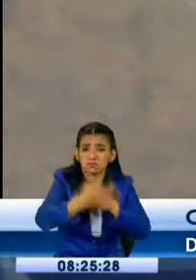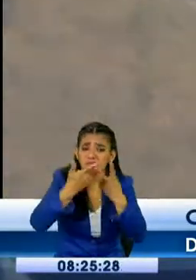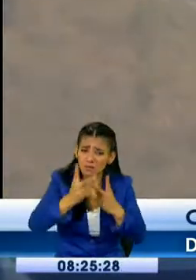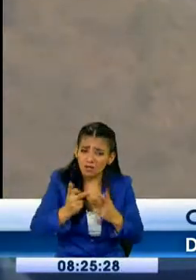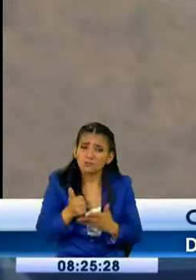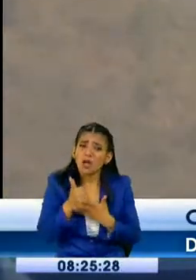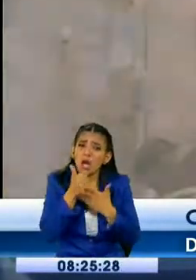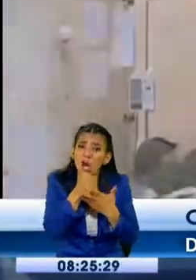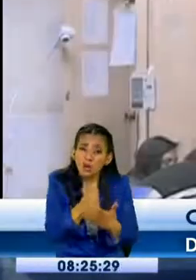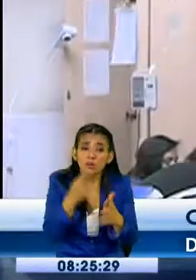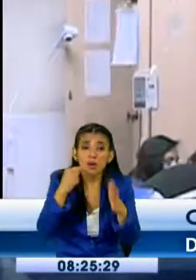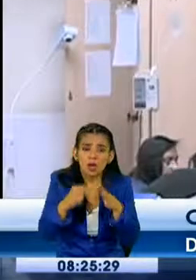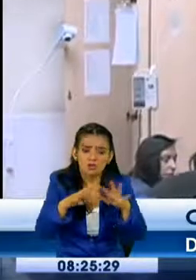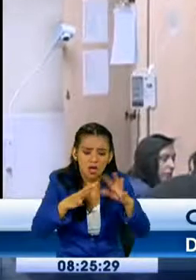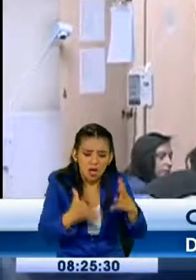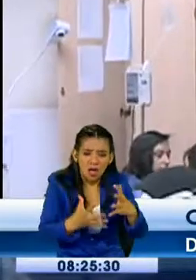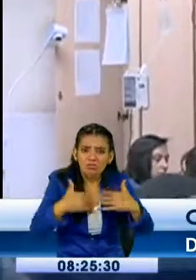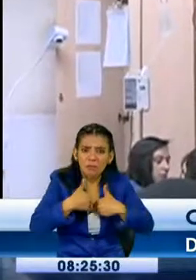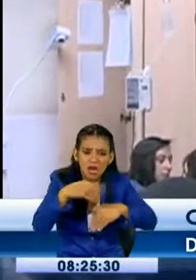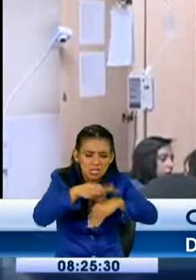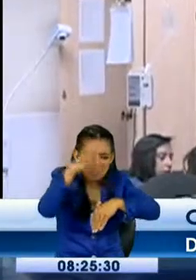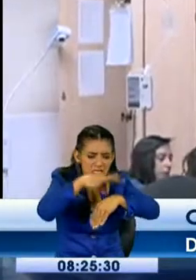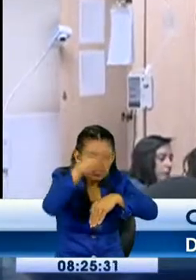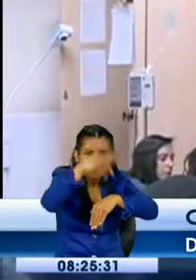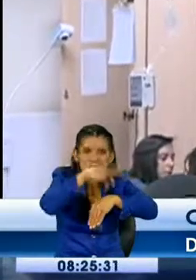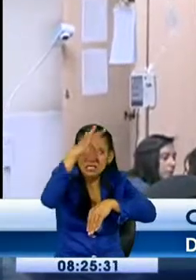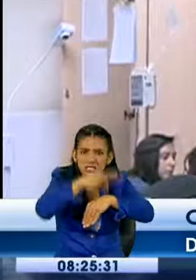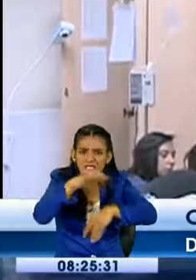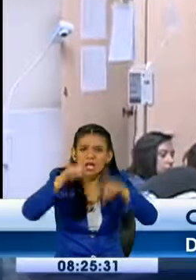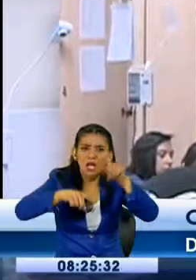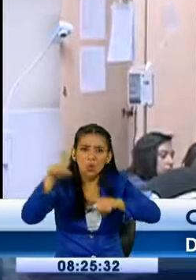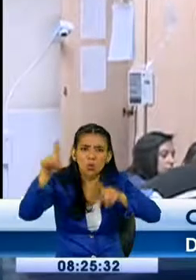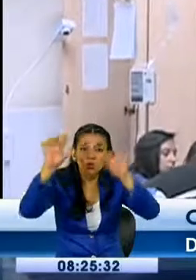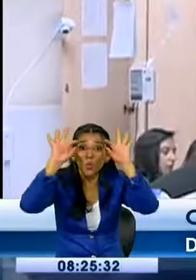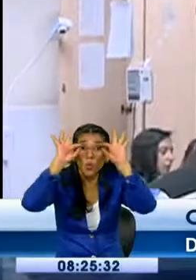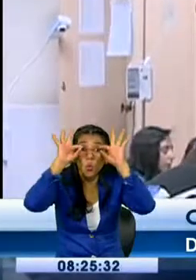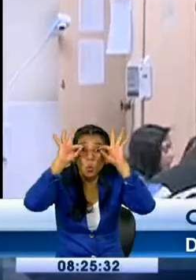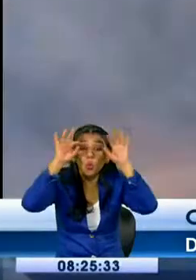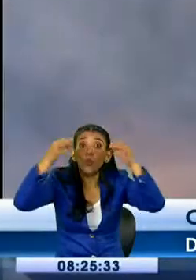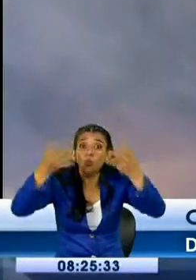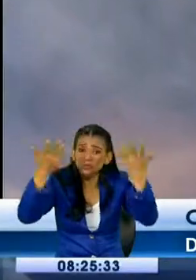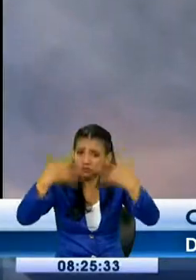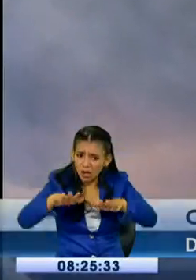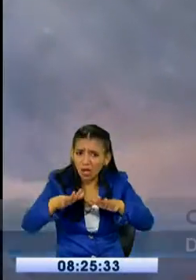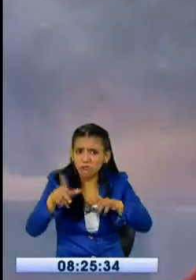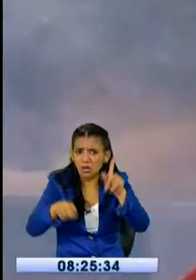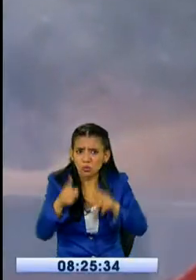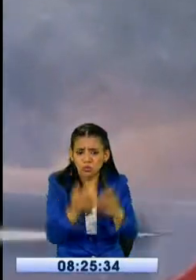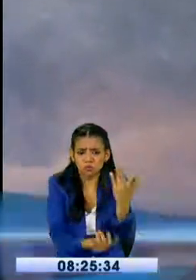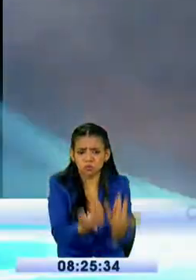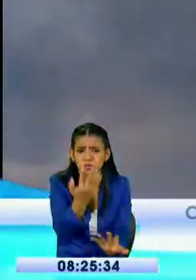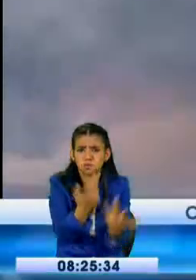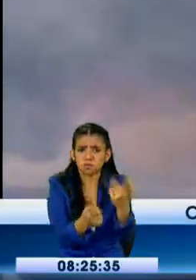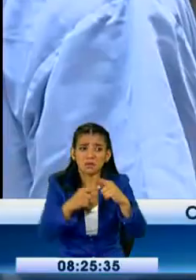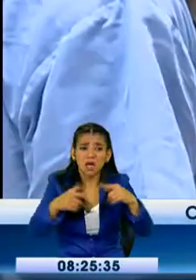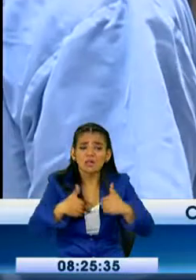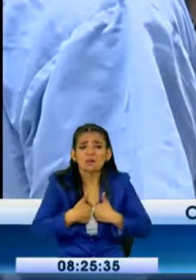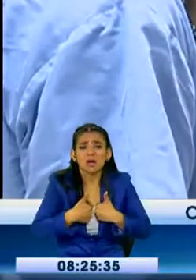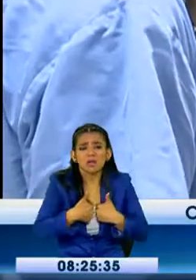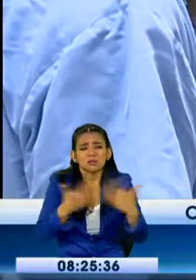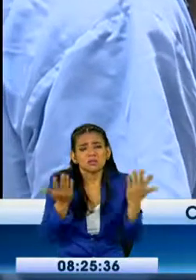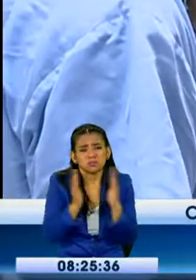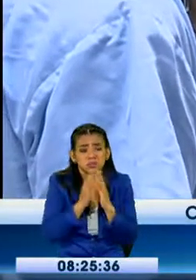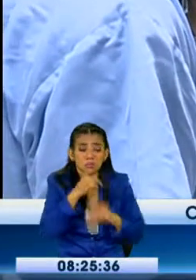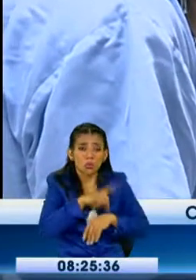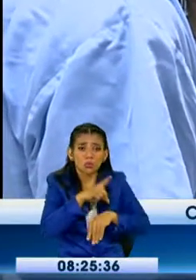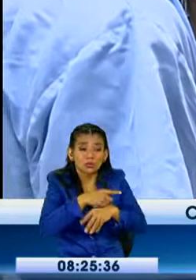ayudar a puercoespines, zarigüeyas, búhos que han sido alcanzadas por las llamas. La hembra tiene pronóstico reservado y está bajo